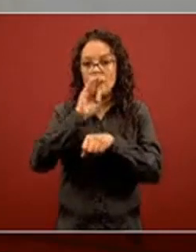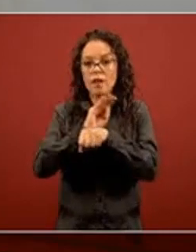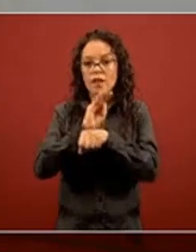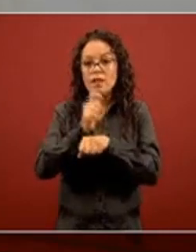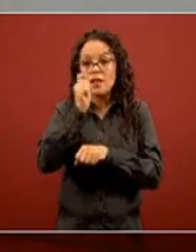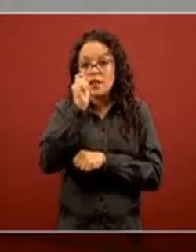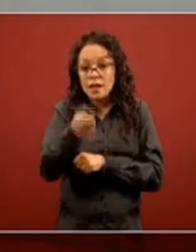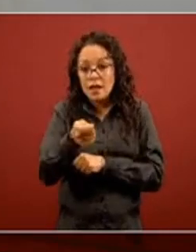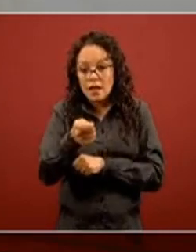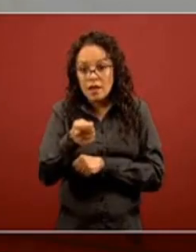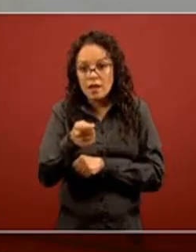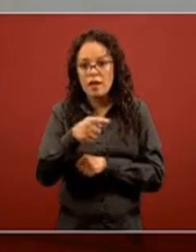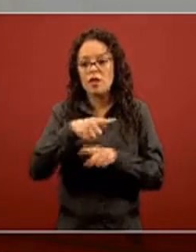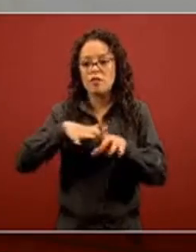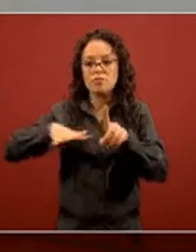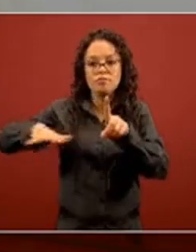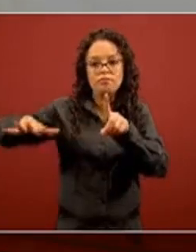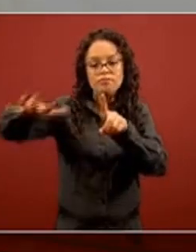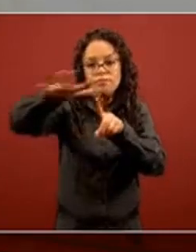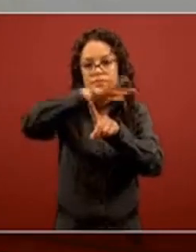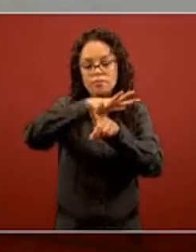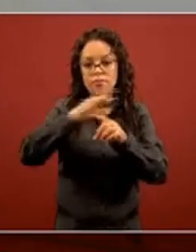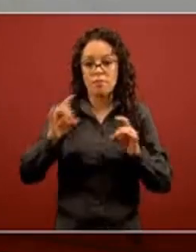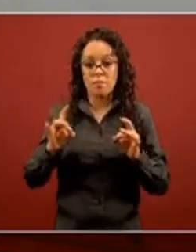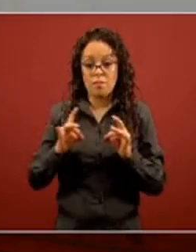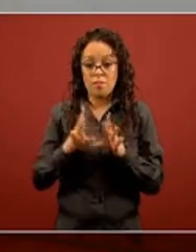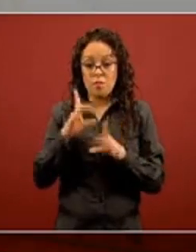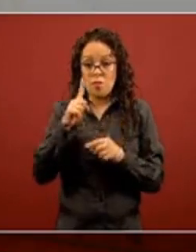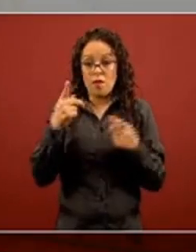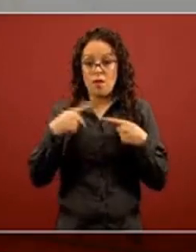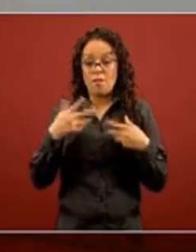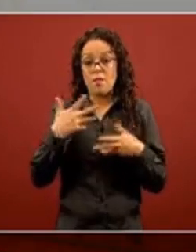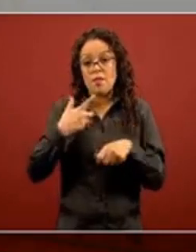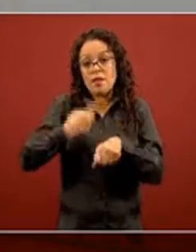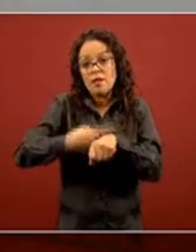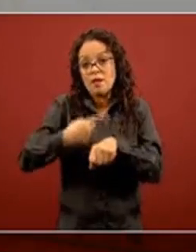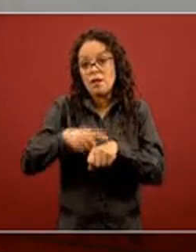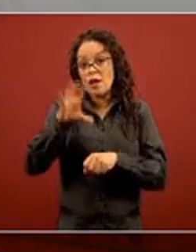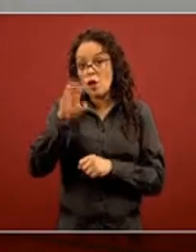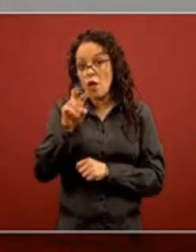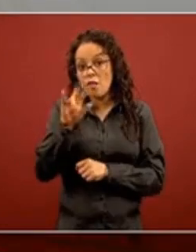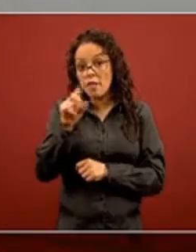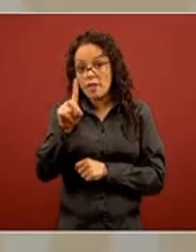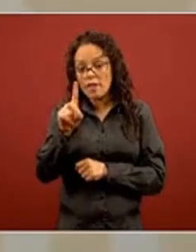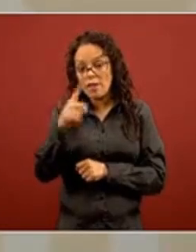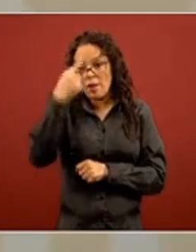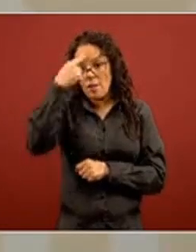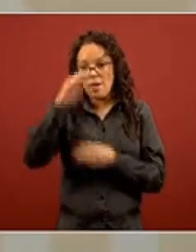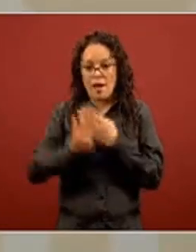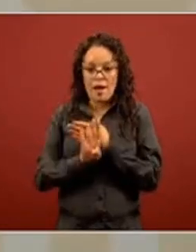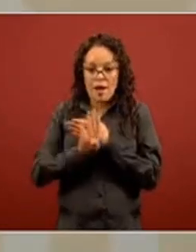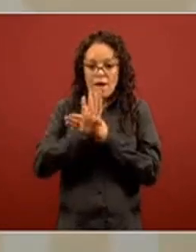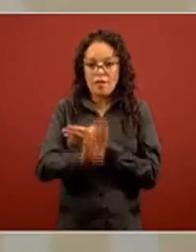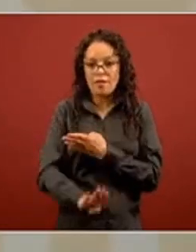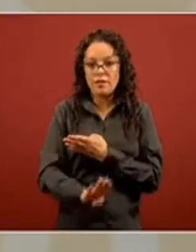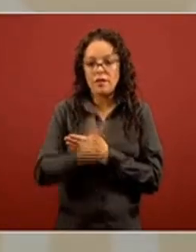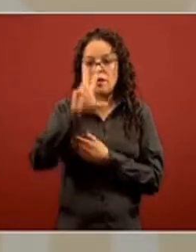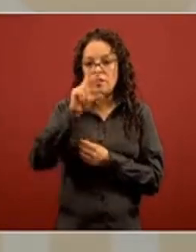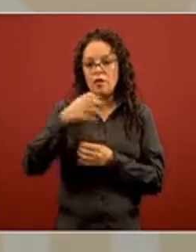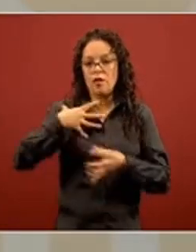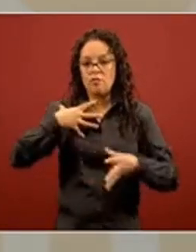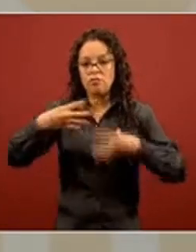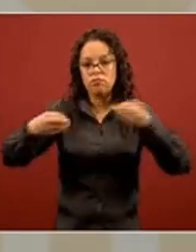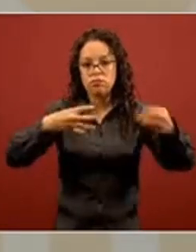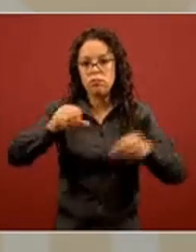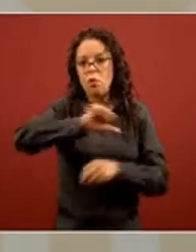a partir de una persona que tiene la infección, en este caso COVID, que no la transmita a los demás, en